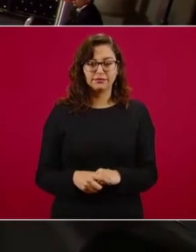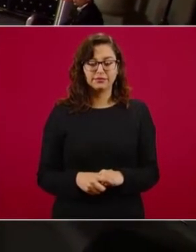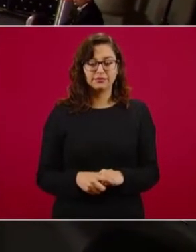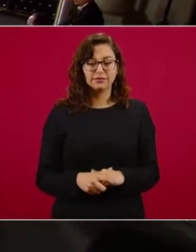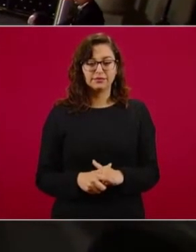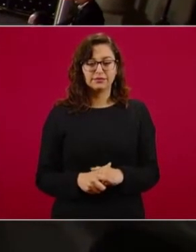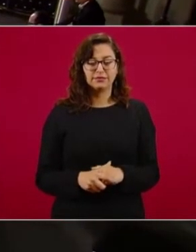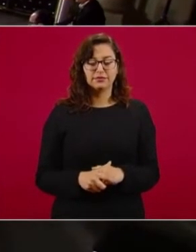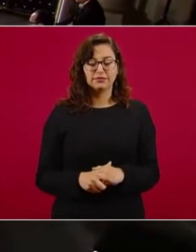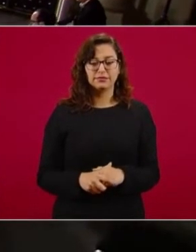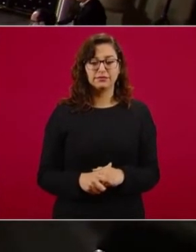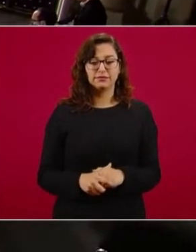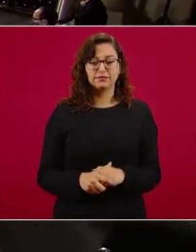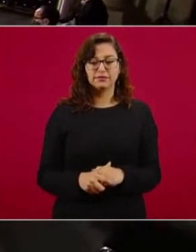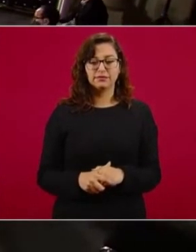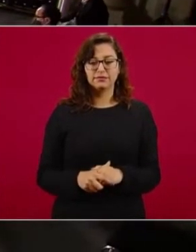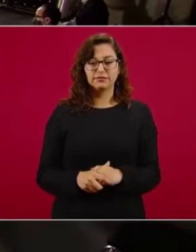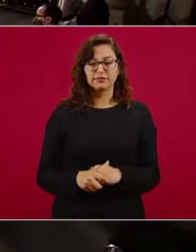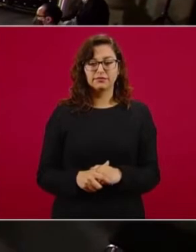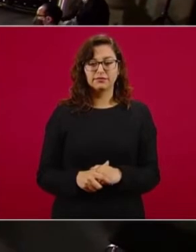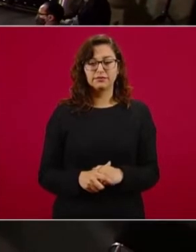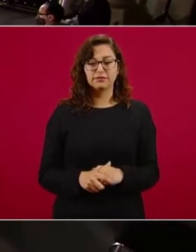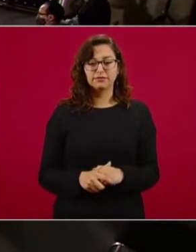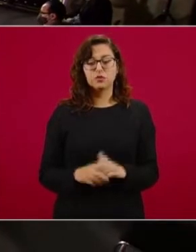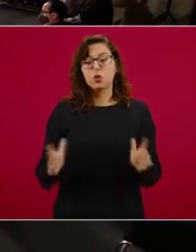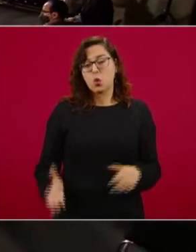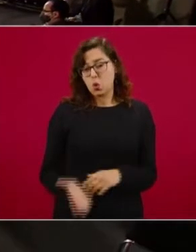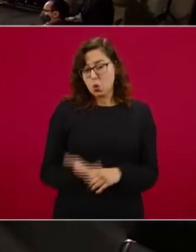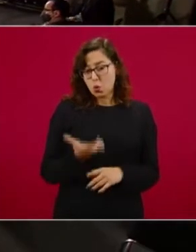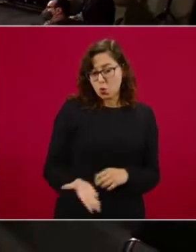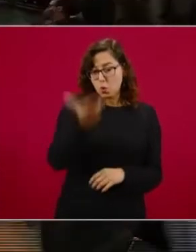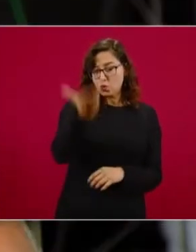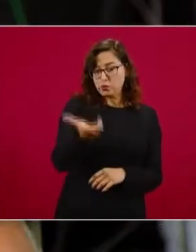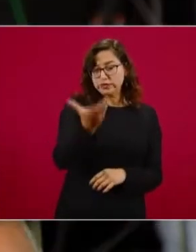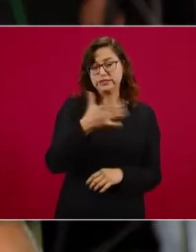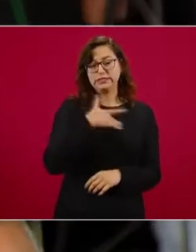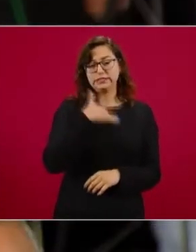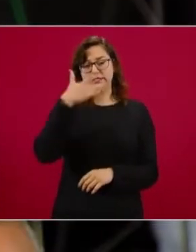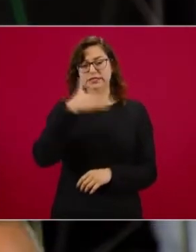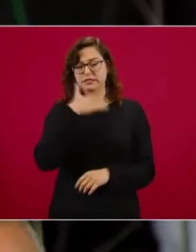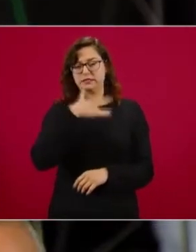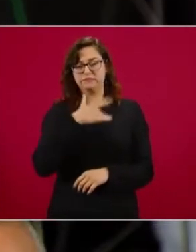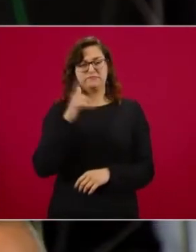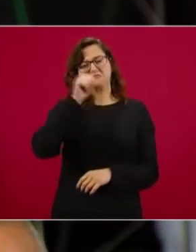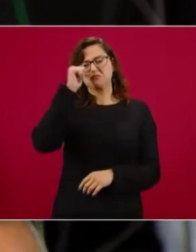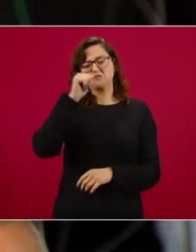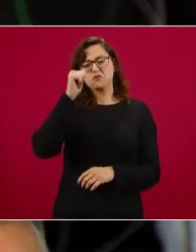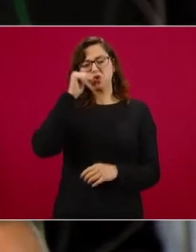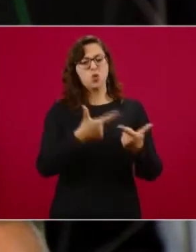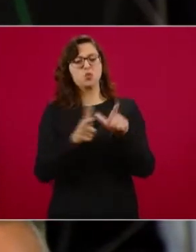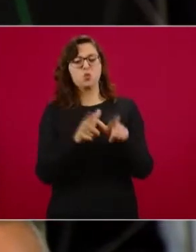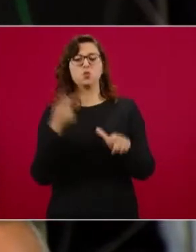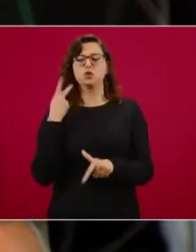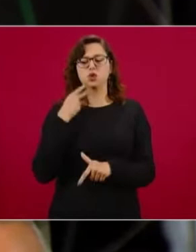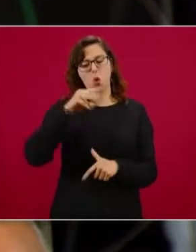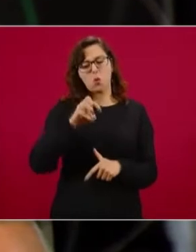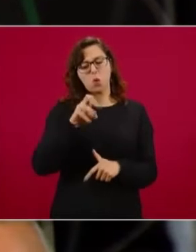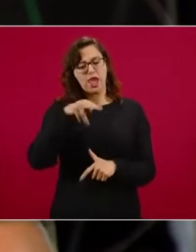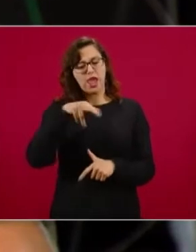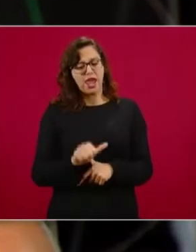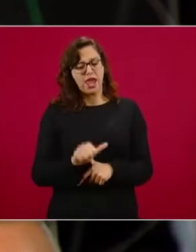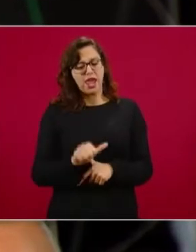evitar comentar temas del partido que lo llevó al poder, de Morena. Sin embargo, en este momento, pues que